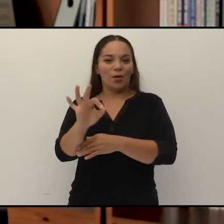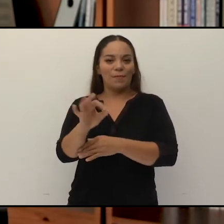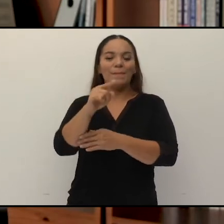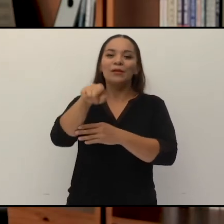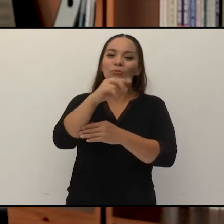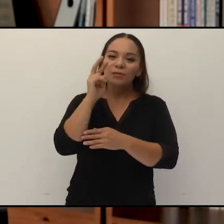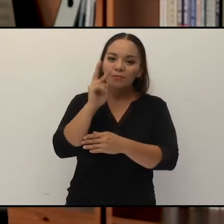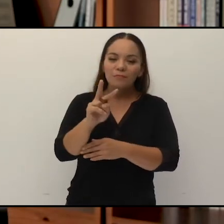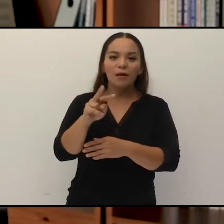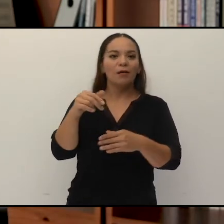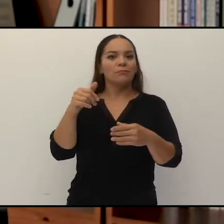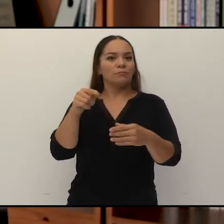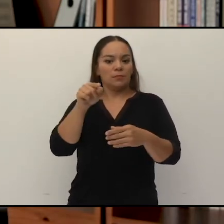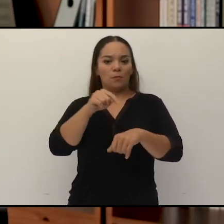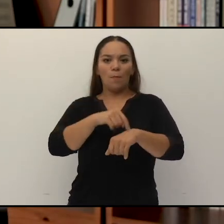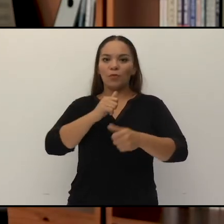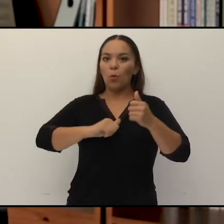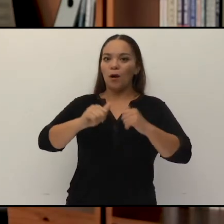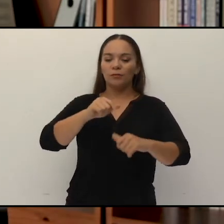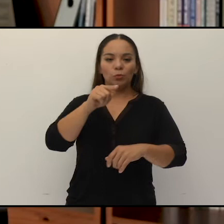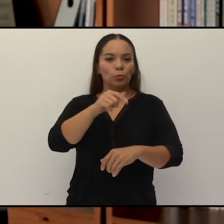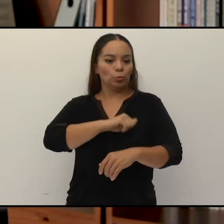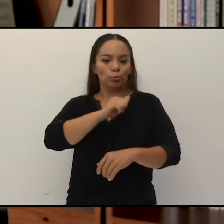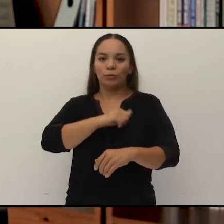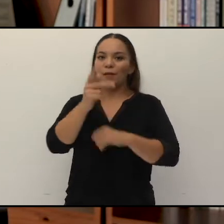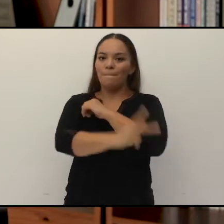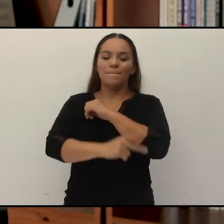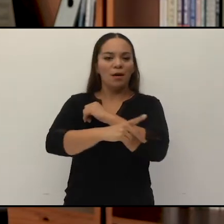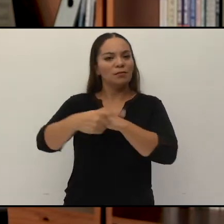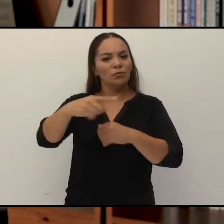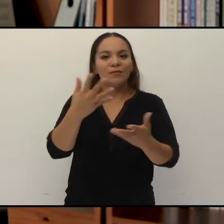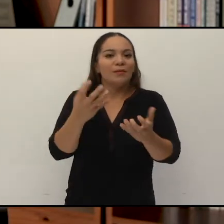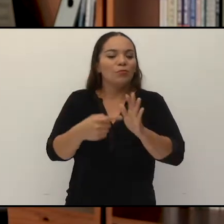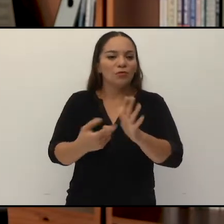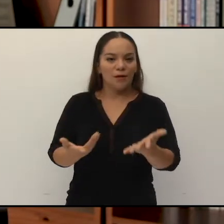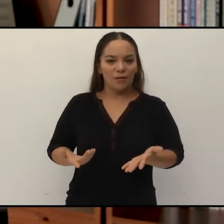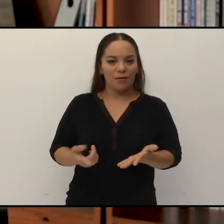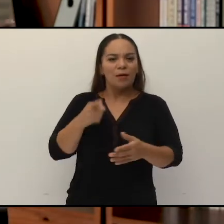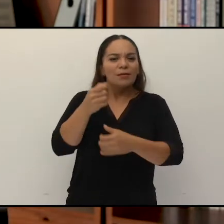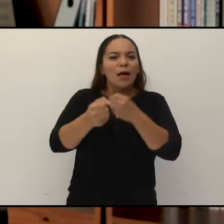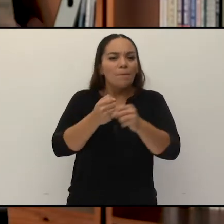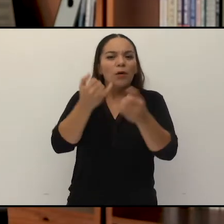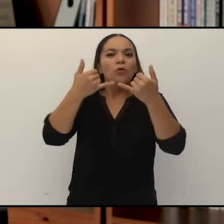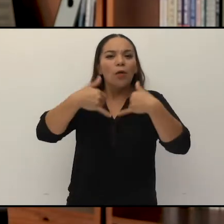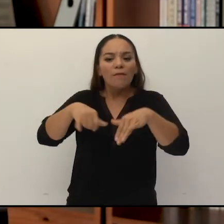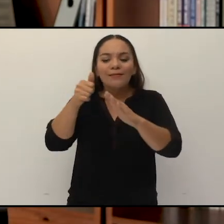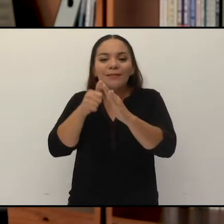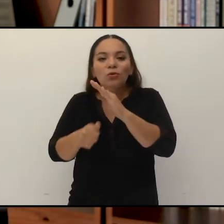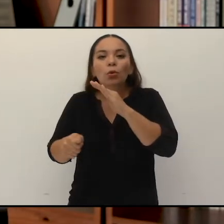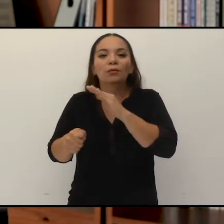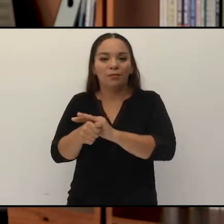vean cuál era la actitud del país y qué querían mostrar. O sea, todavía en esa época se